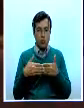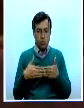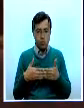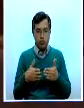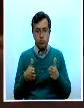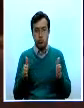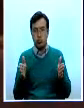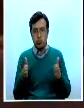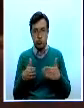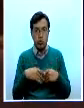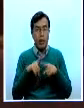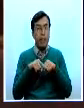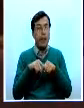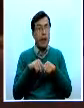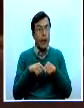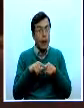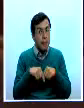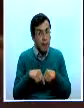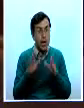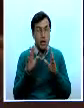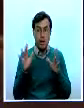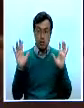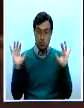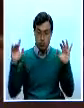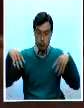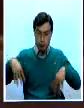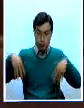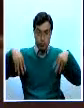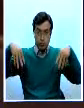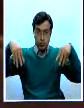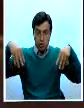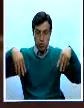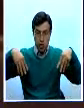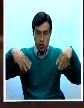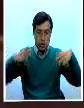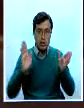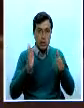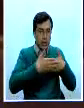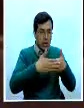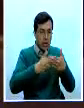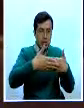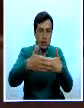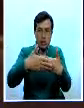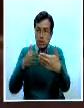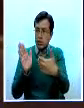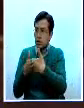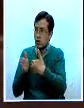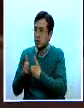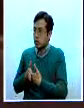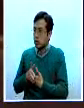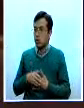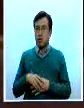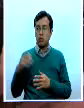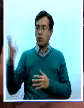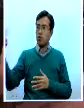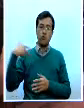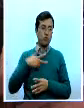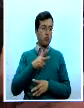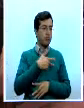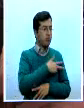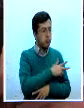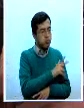intersecciones conforme las marchas vayan avanzando con la finalidad de dar el menos lo menos posible el dolor de cabeza a los conductores que